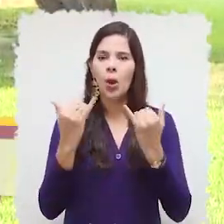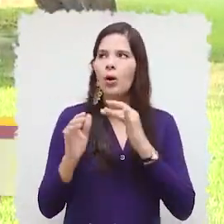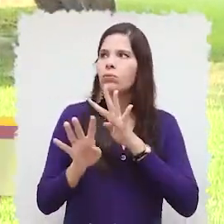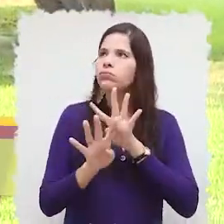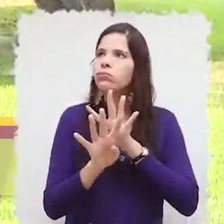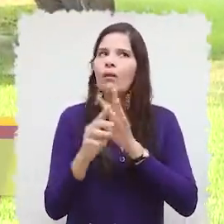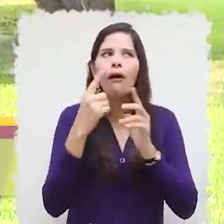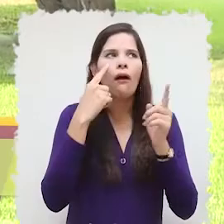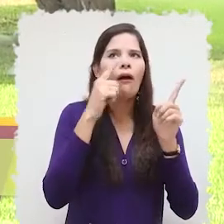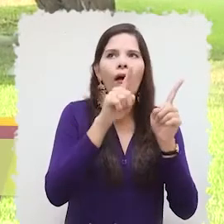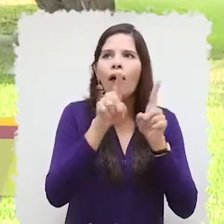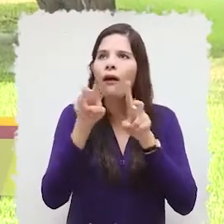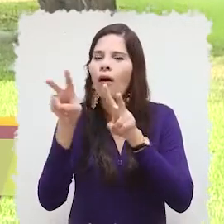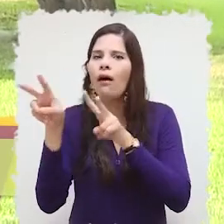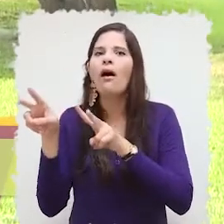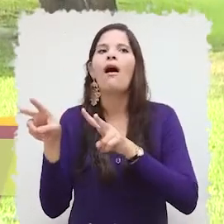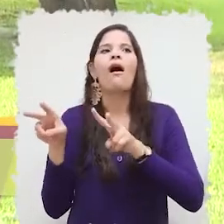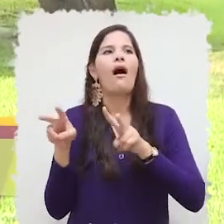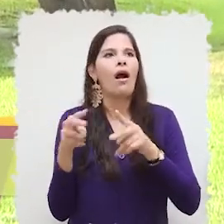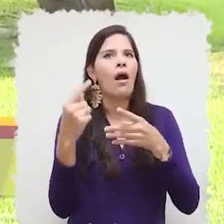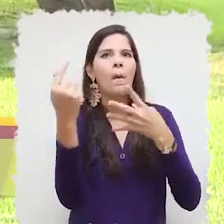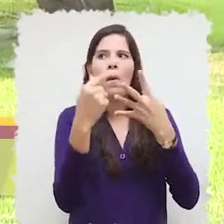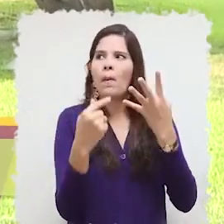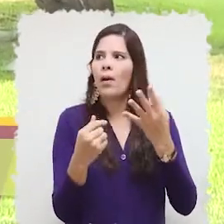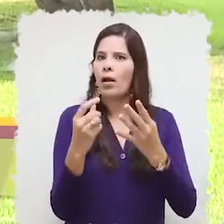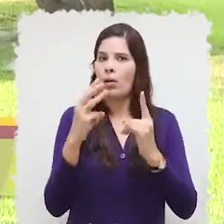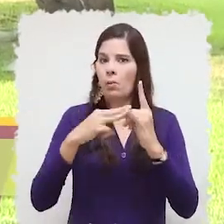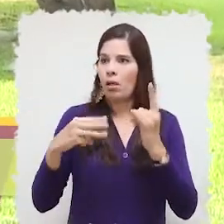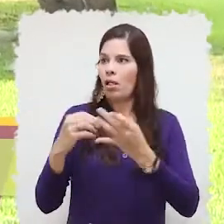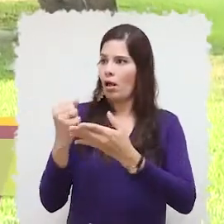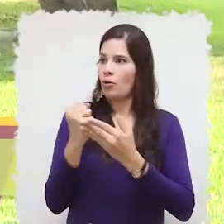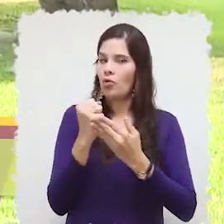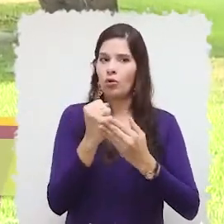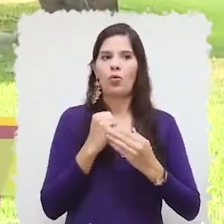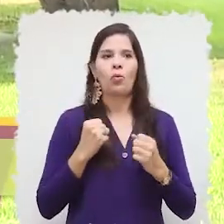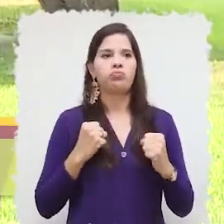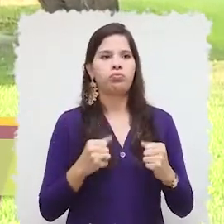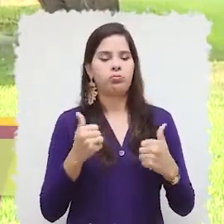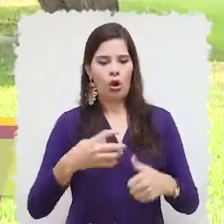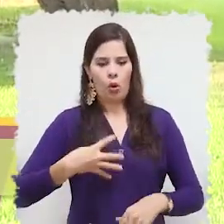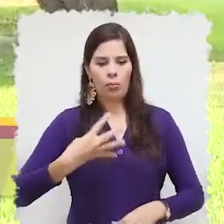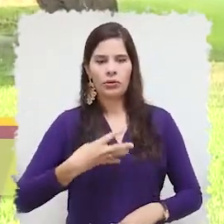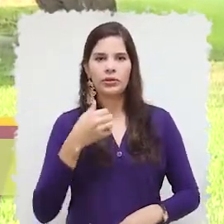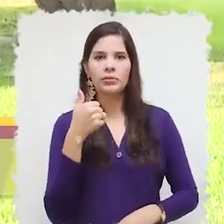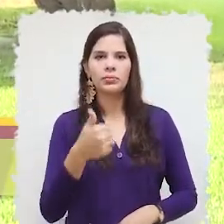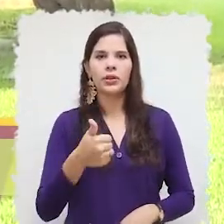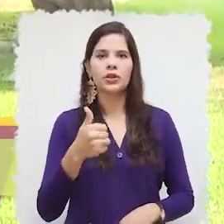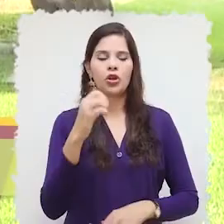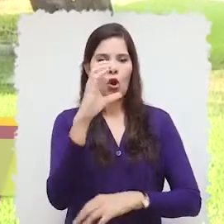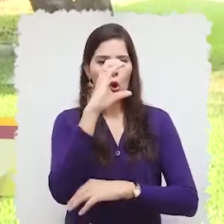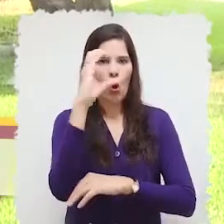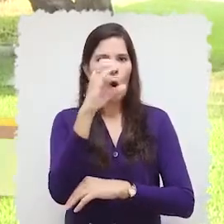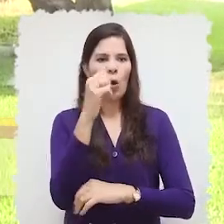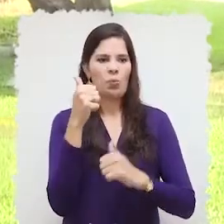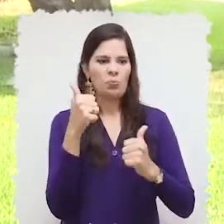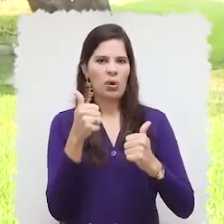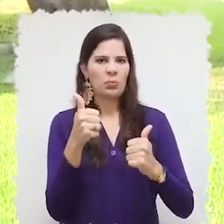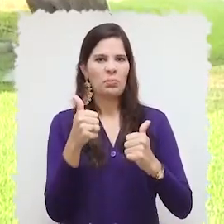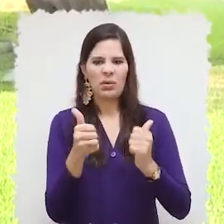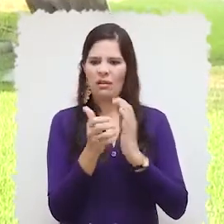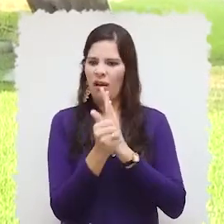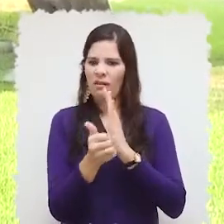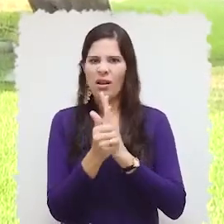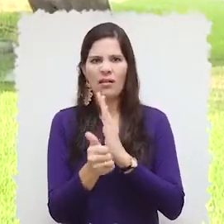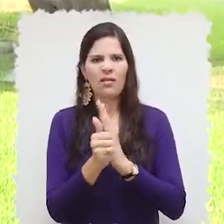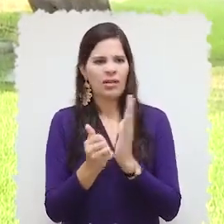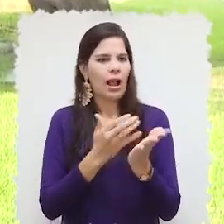demostraron todas las condiciones y todos los elementos necesarios para que salgan bien preparados y competitivos a nivel nacional en todos